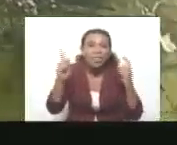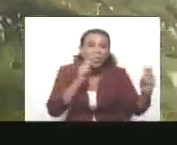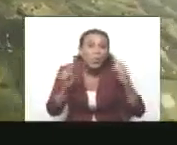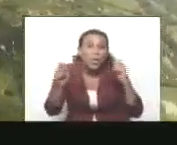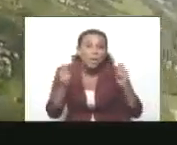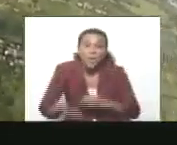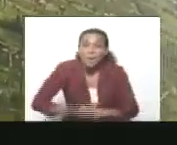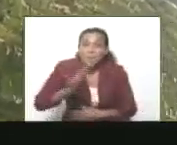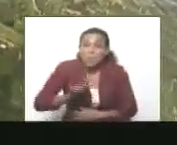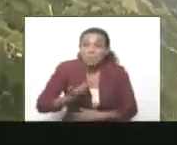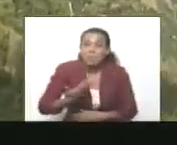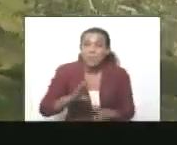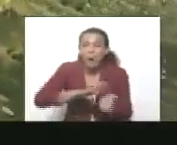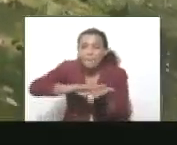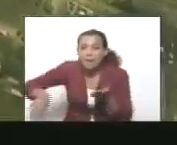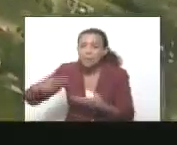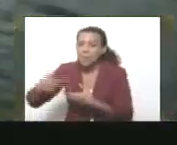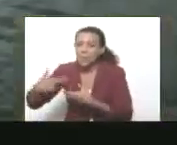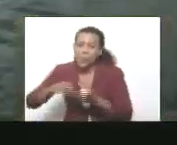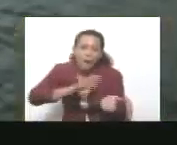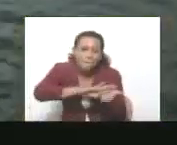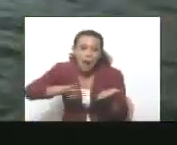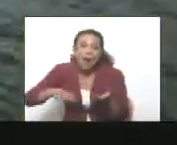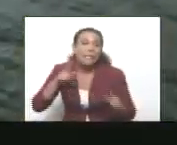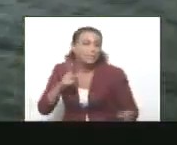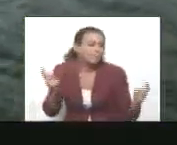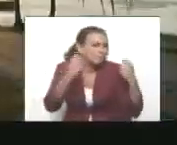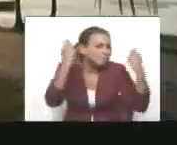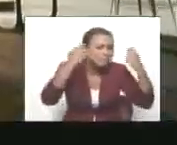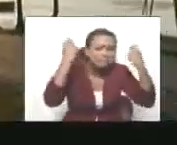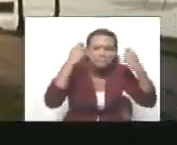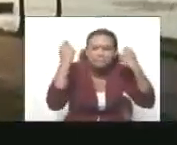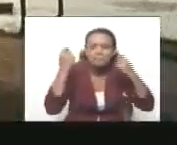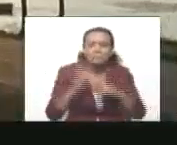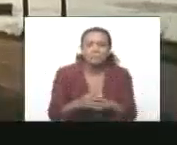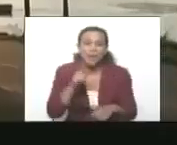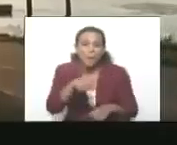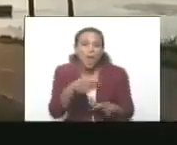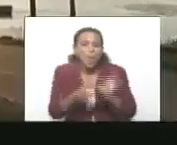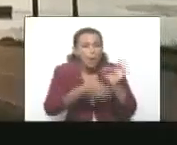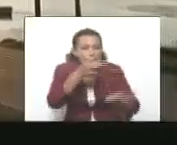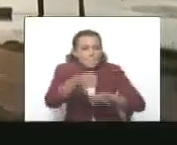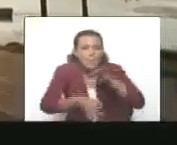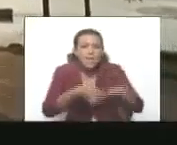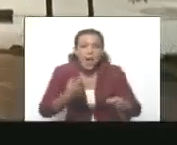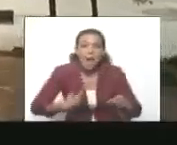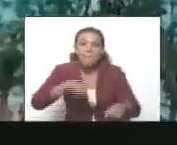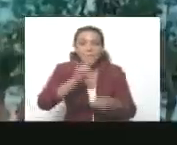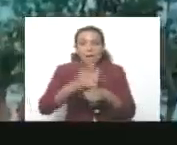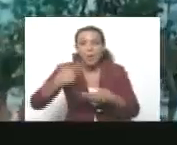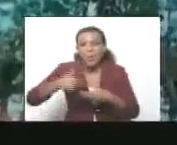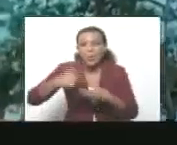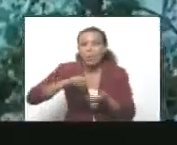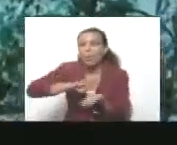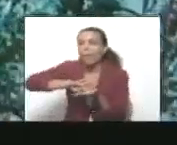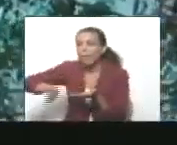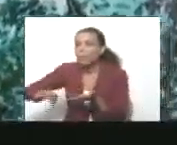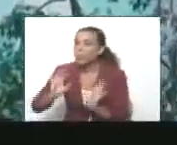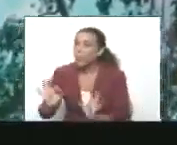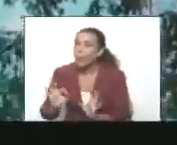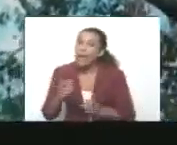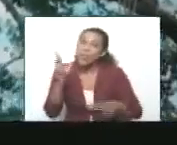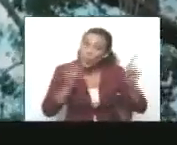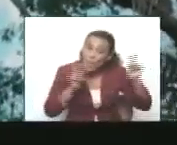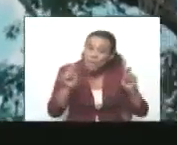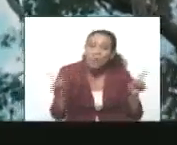importante como es el motor turismo. Ese motor donde, también usted lo ha expresado, es el petróleo que nunca se acaba. El turismo,